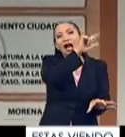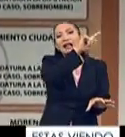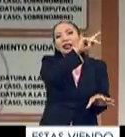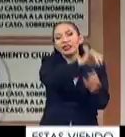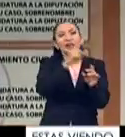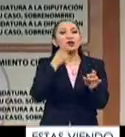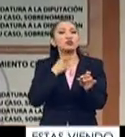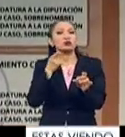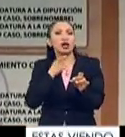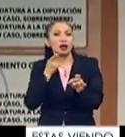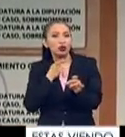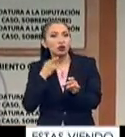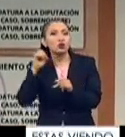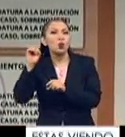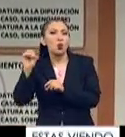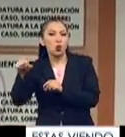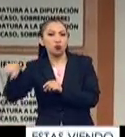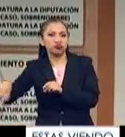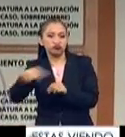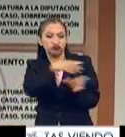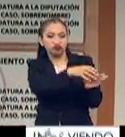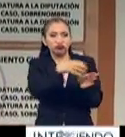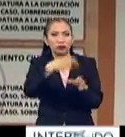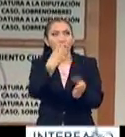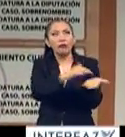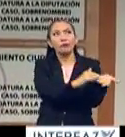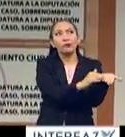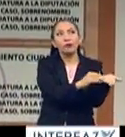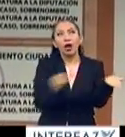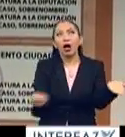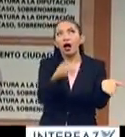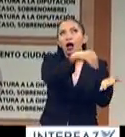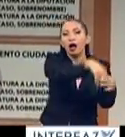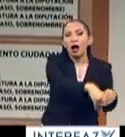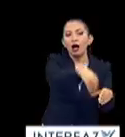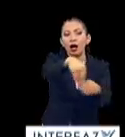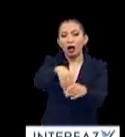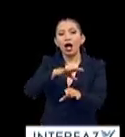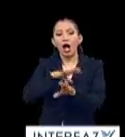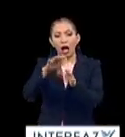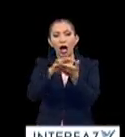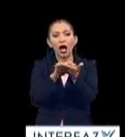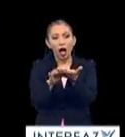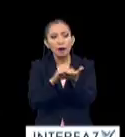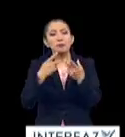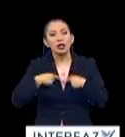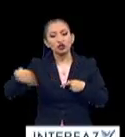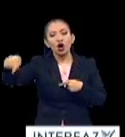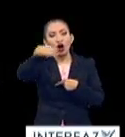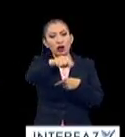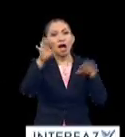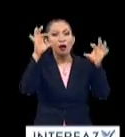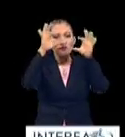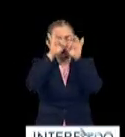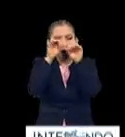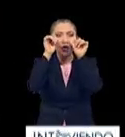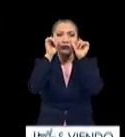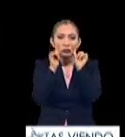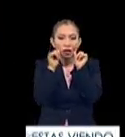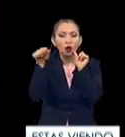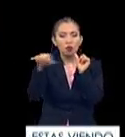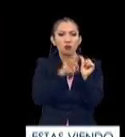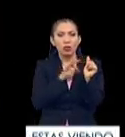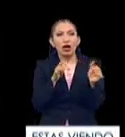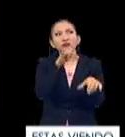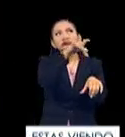alcaldía, diputados, al Congreso. Y de esa misma manera tenemos estas plantillas brailles para que la ciudadanía con debilidad visual